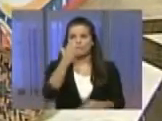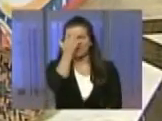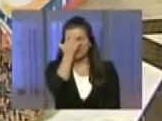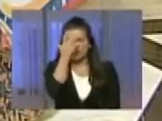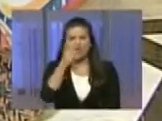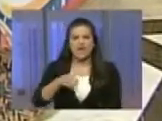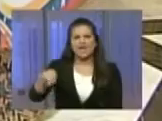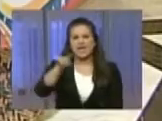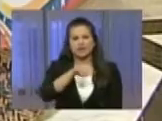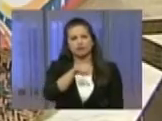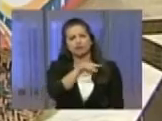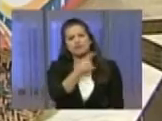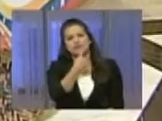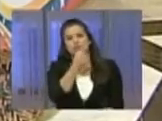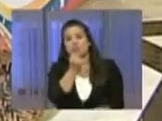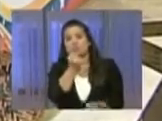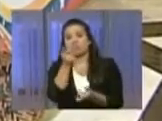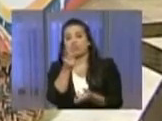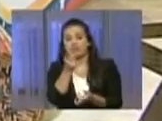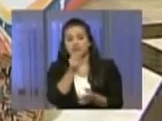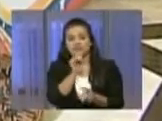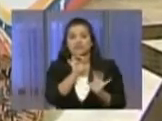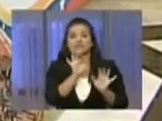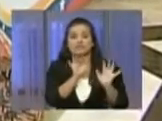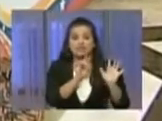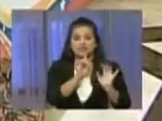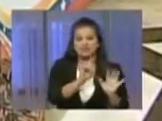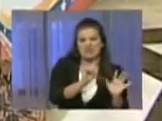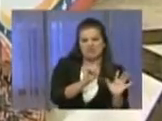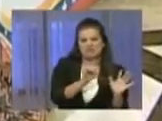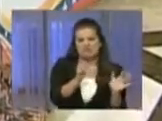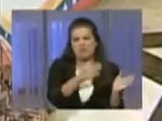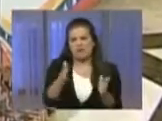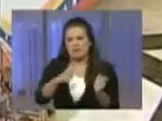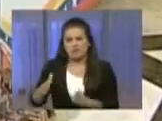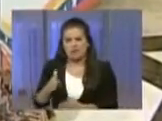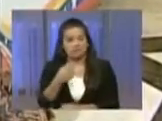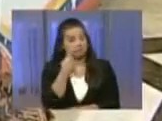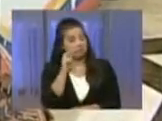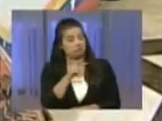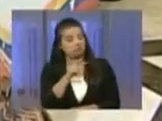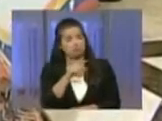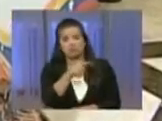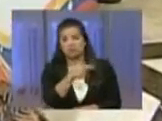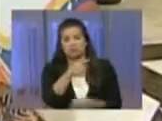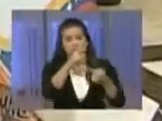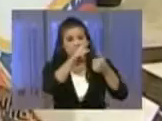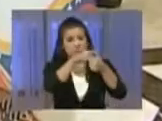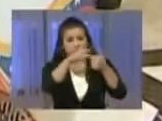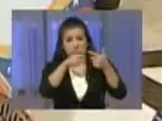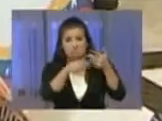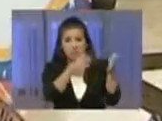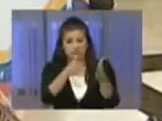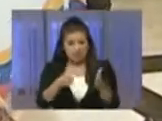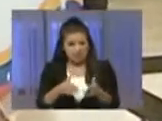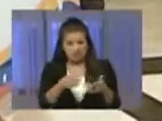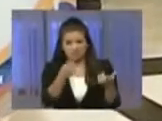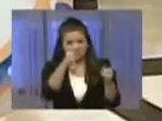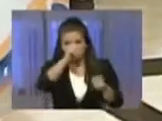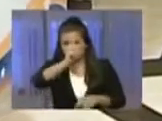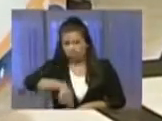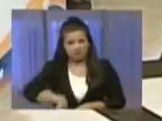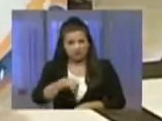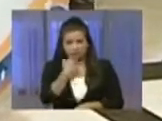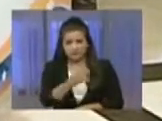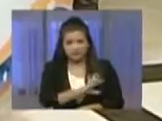febril 5 se s planes ninguno tiene viabilidad yo les digo los nuevos planes que